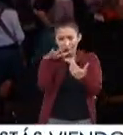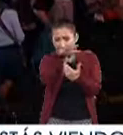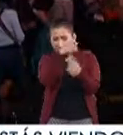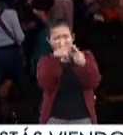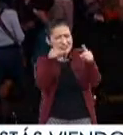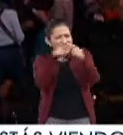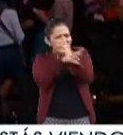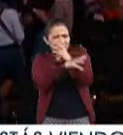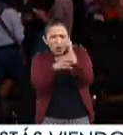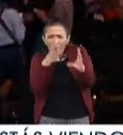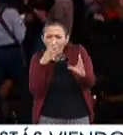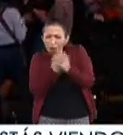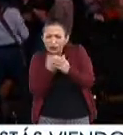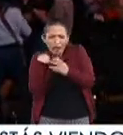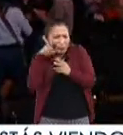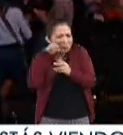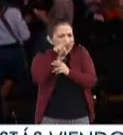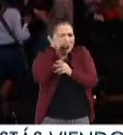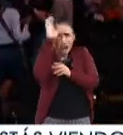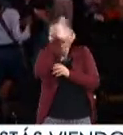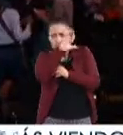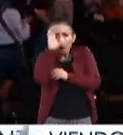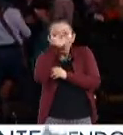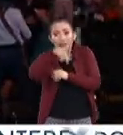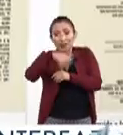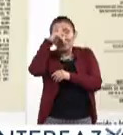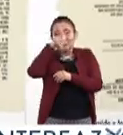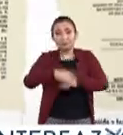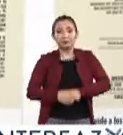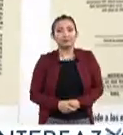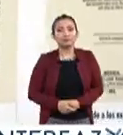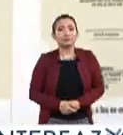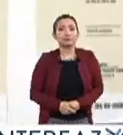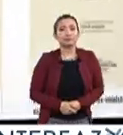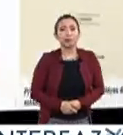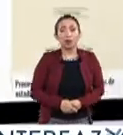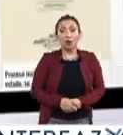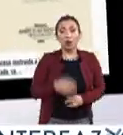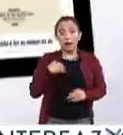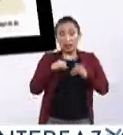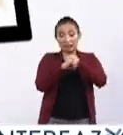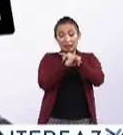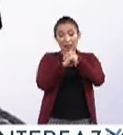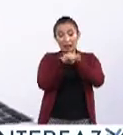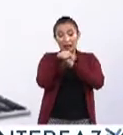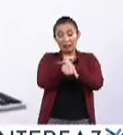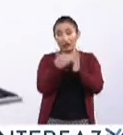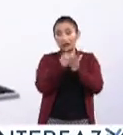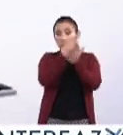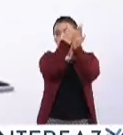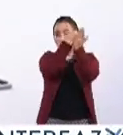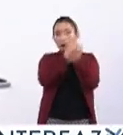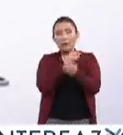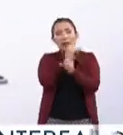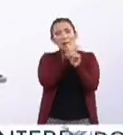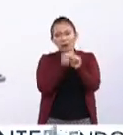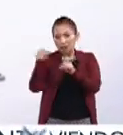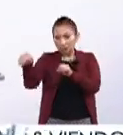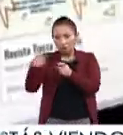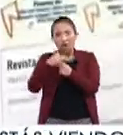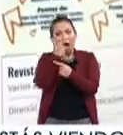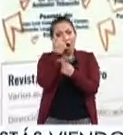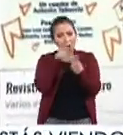de posibilidades de la cultura de este país. Una página web que ayudará por su contenido a